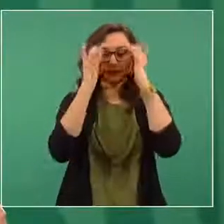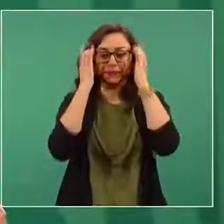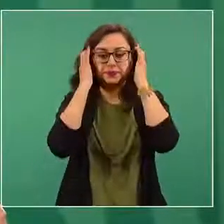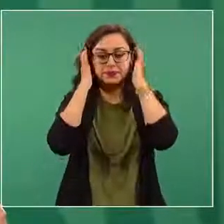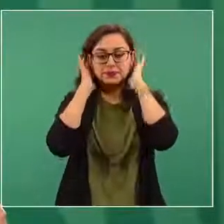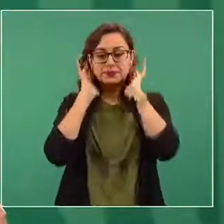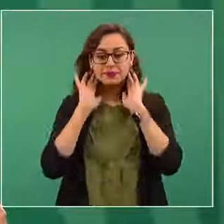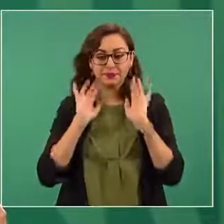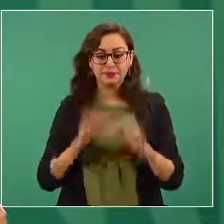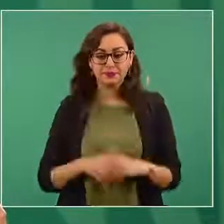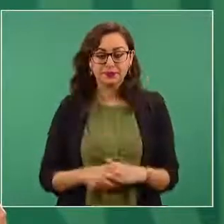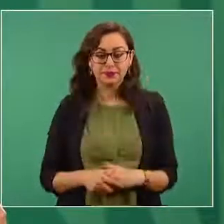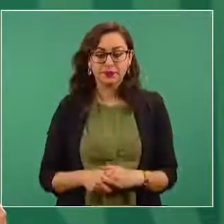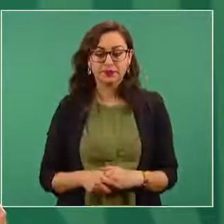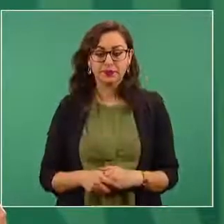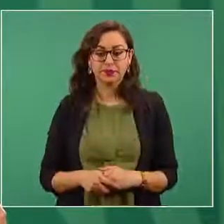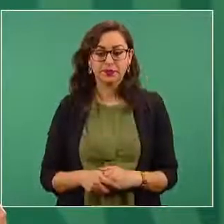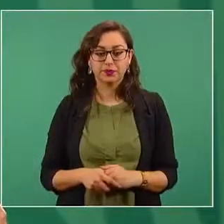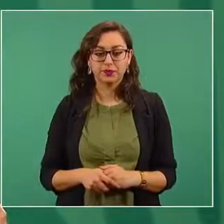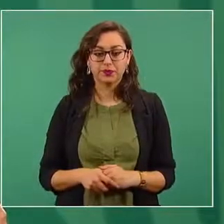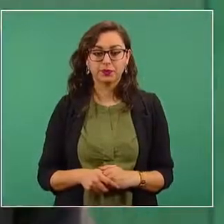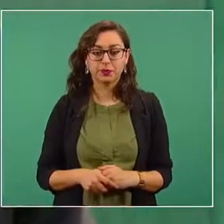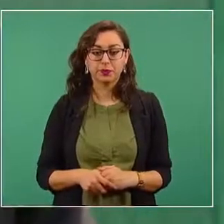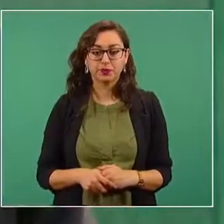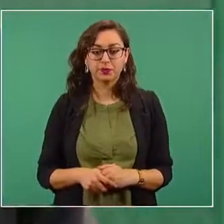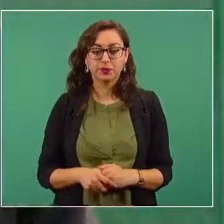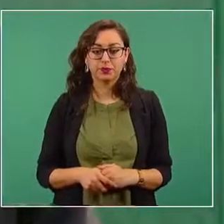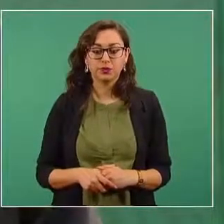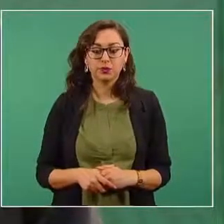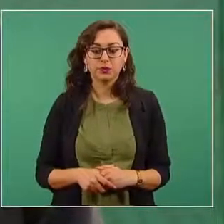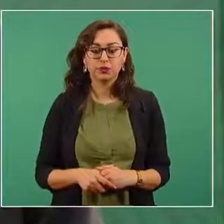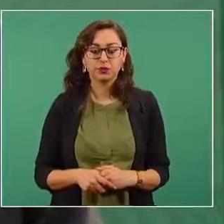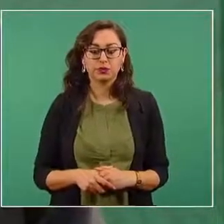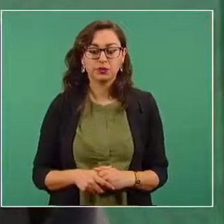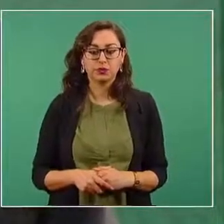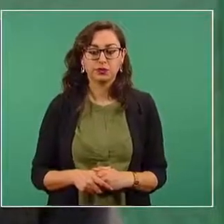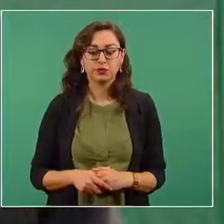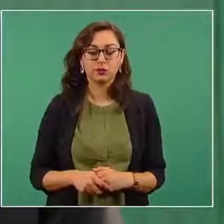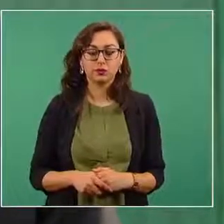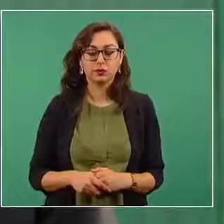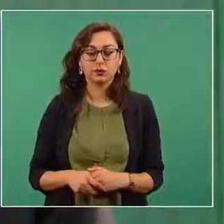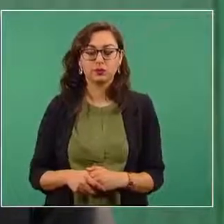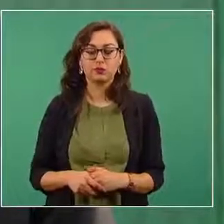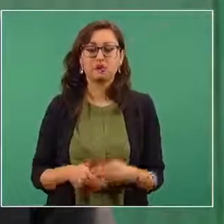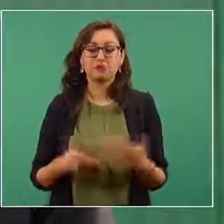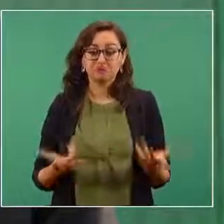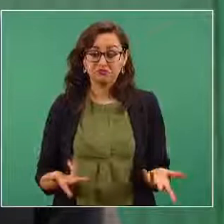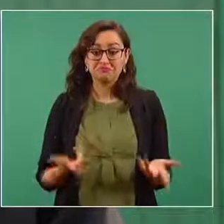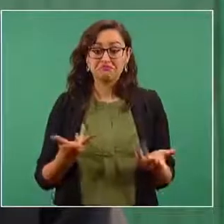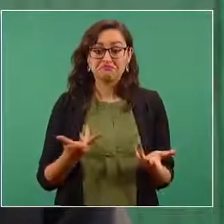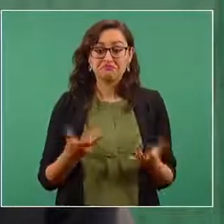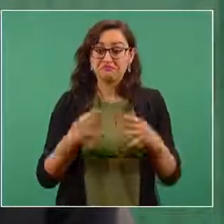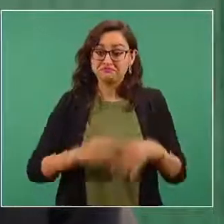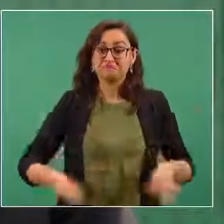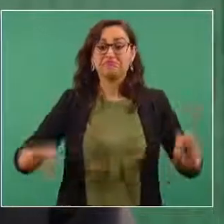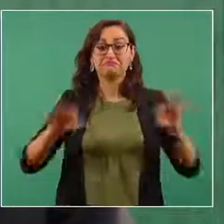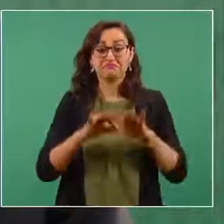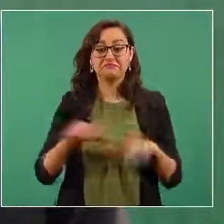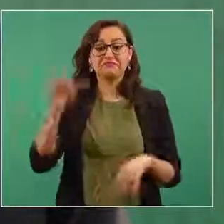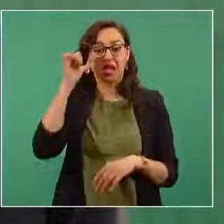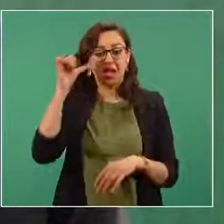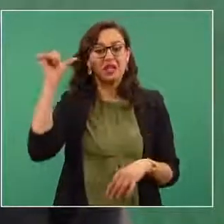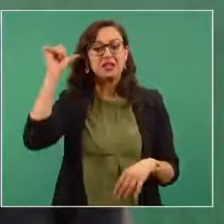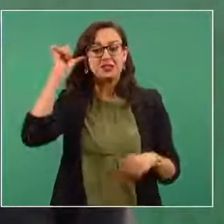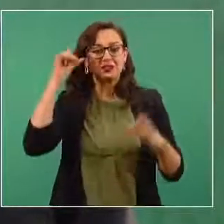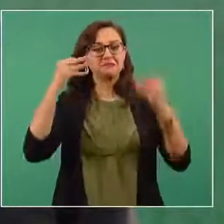se volvió a manifestar ayer una relación de amistad y de respeto,